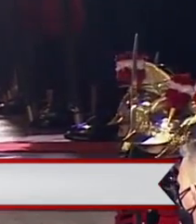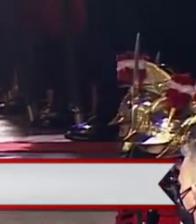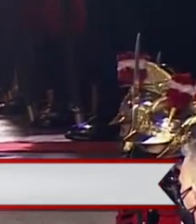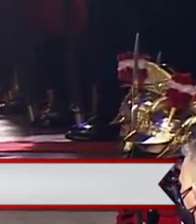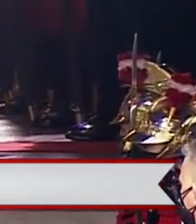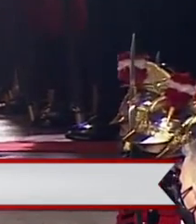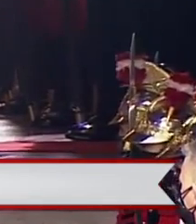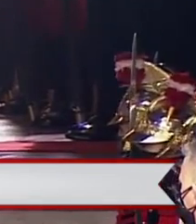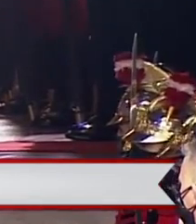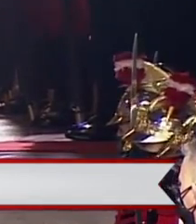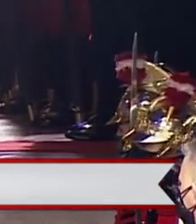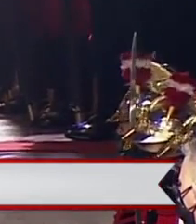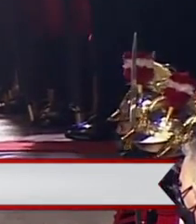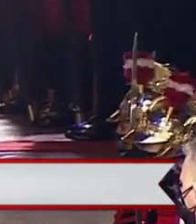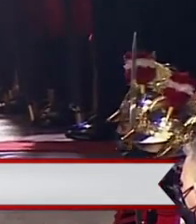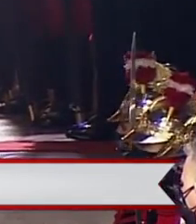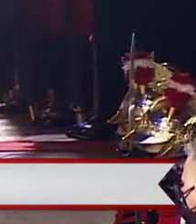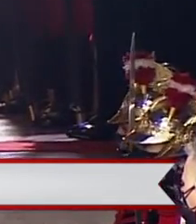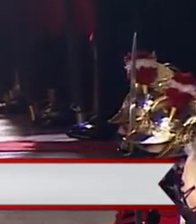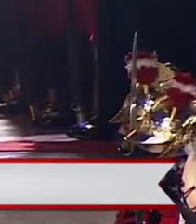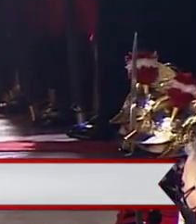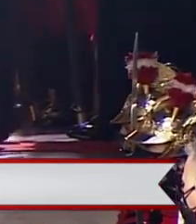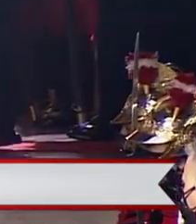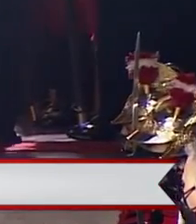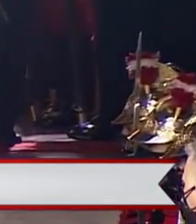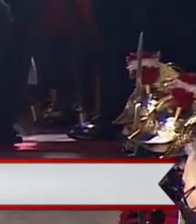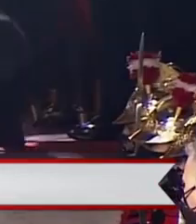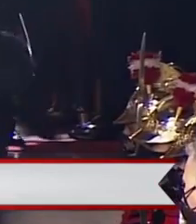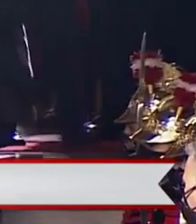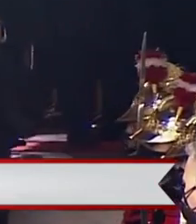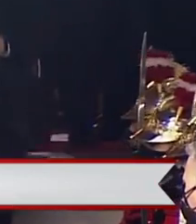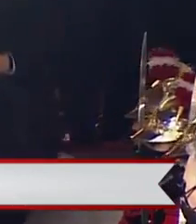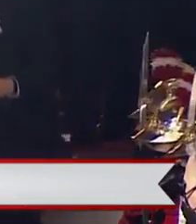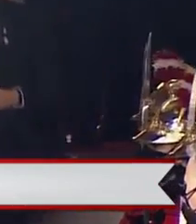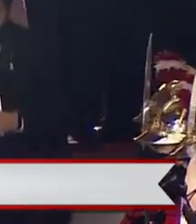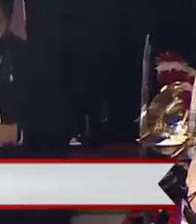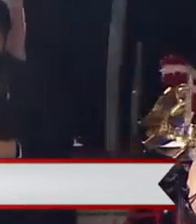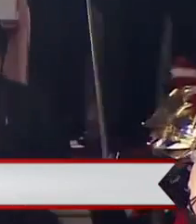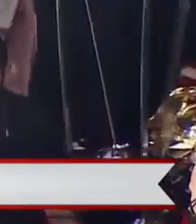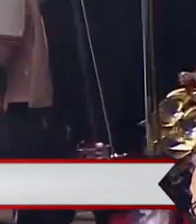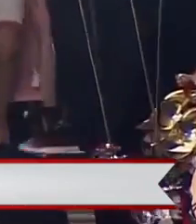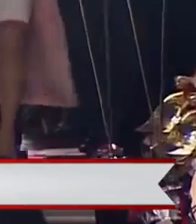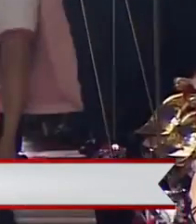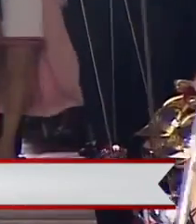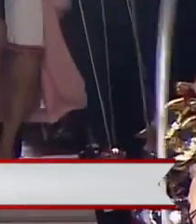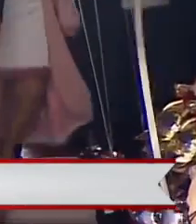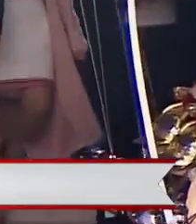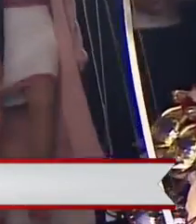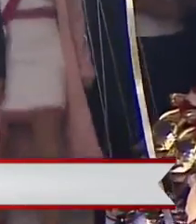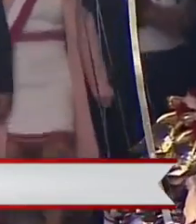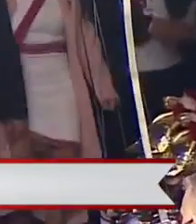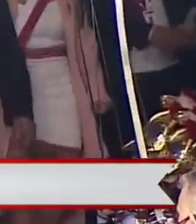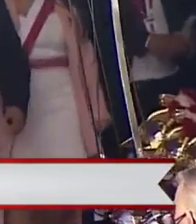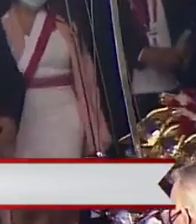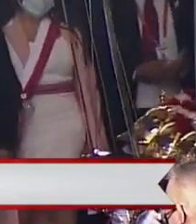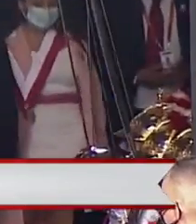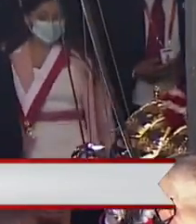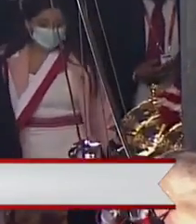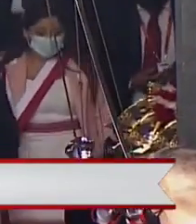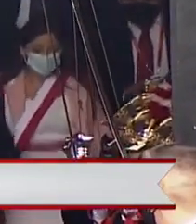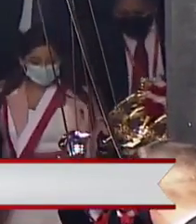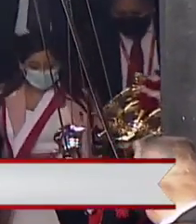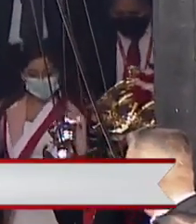no pondrá la otra, sino que extenderá la mano para dialogar